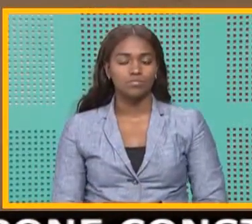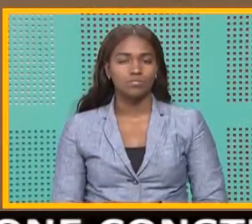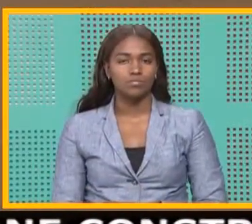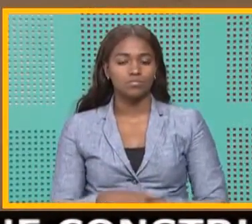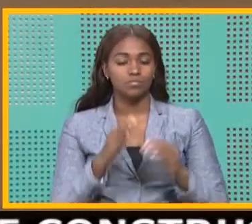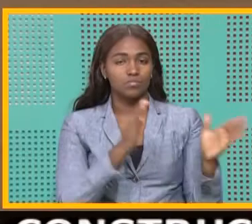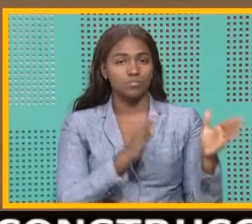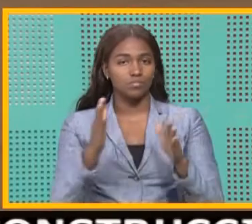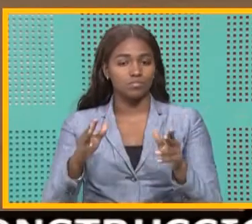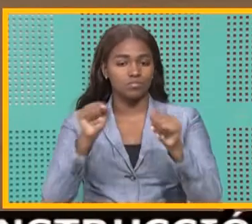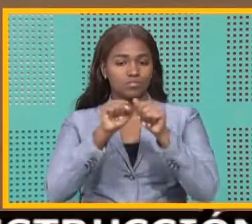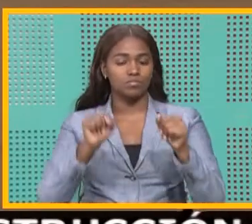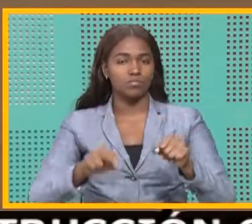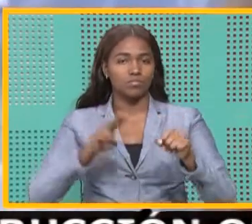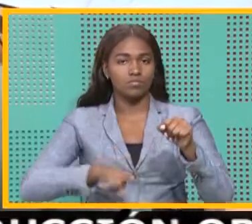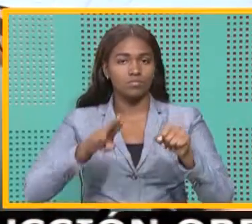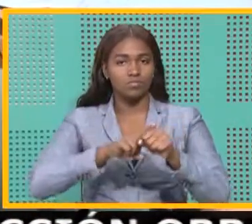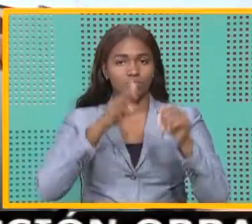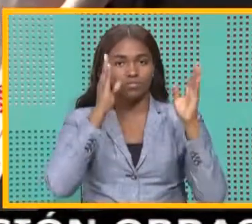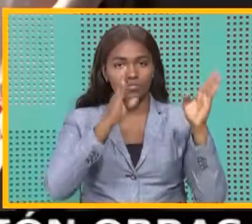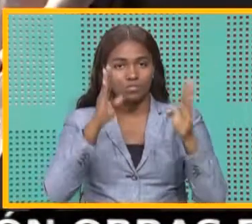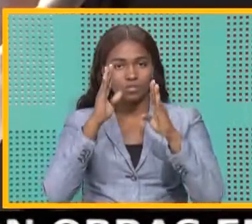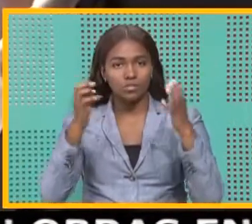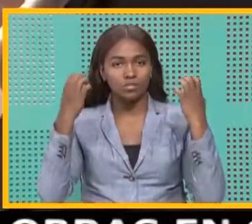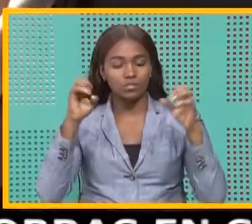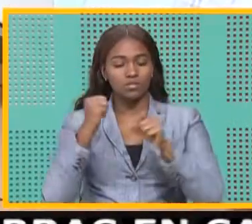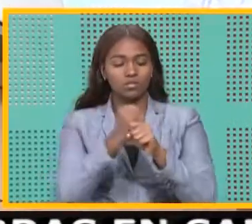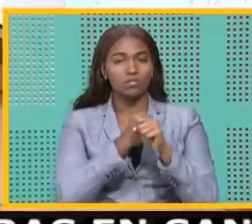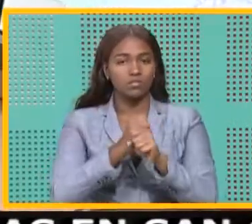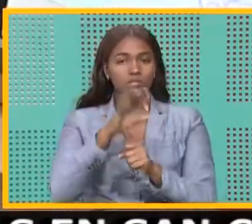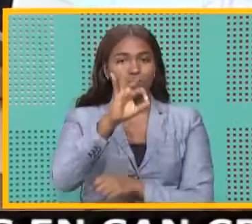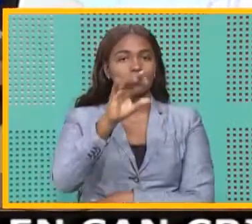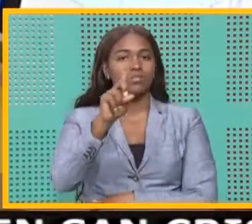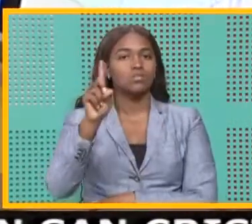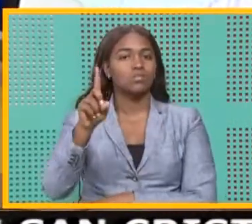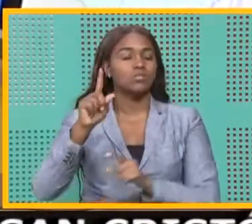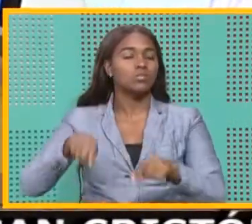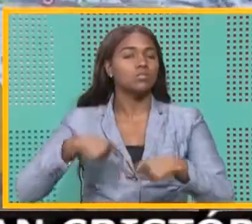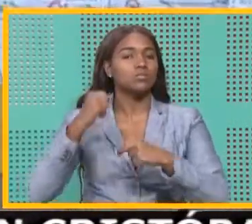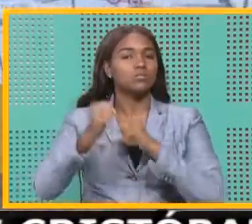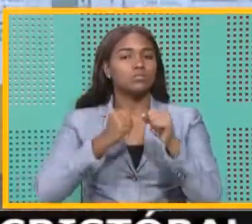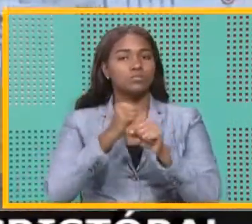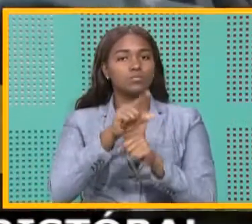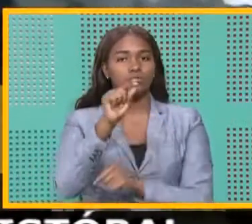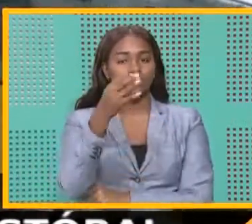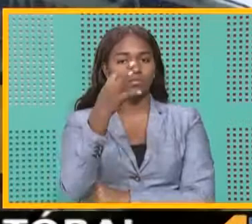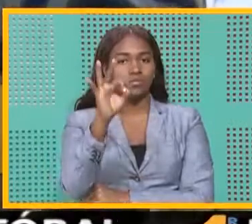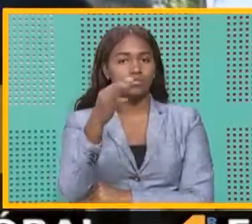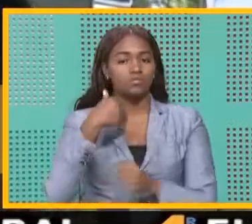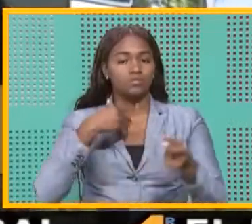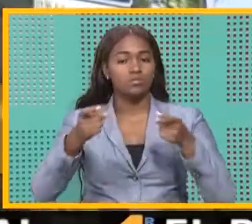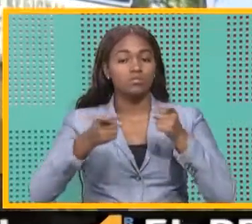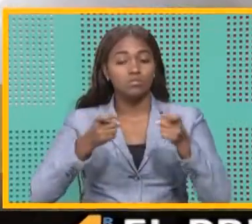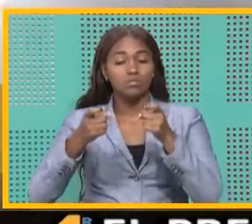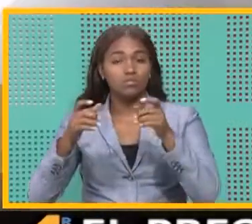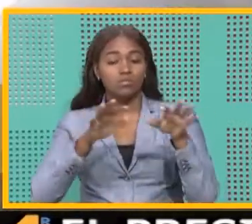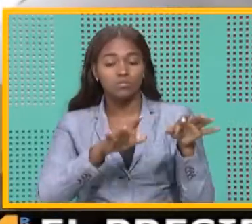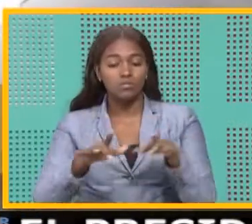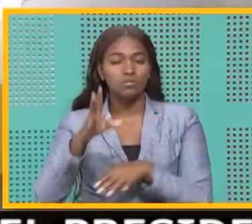En otro orden, el Sistema Nacional de Atención a Emergencias y Seguridad 911 durante el año 2019 gestionó